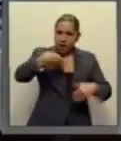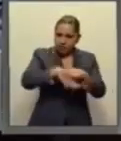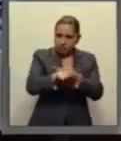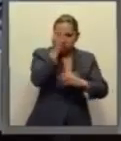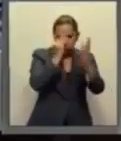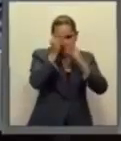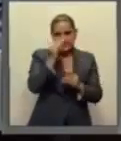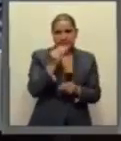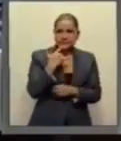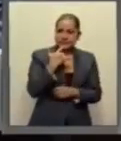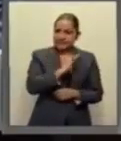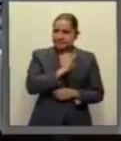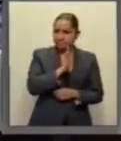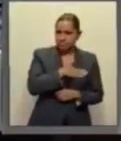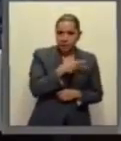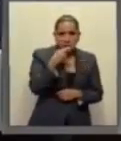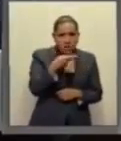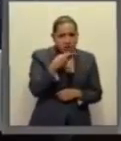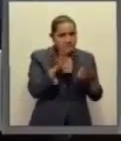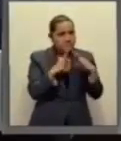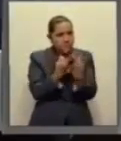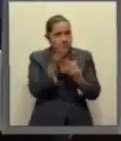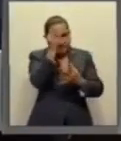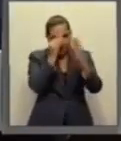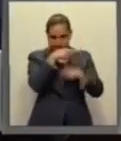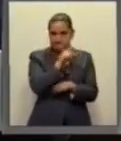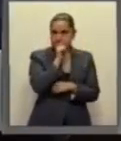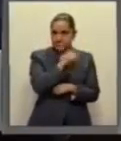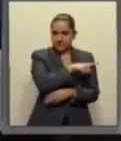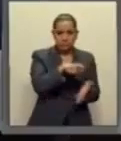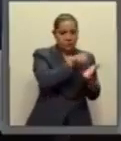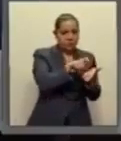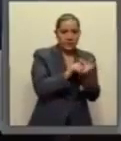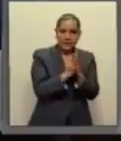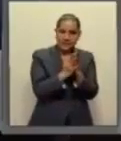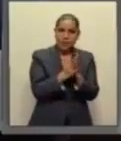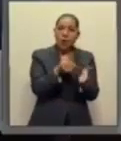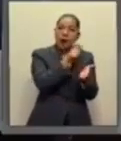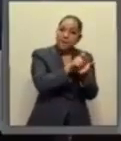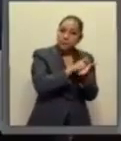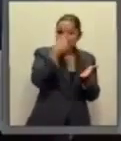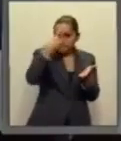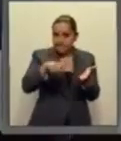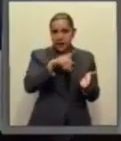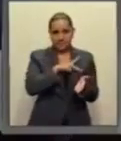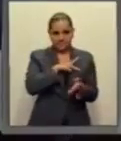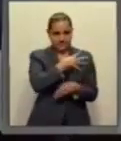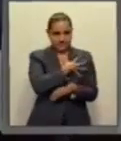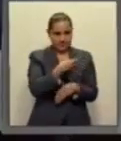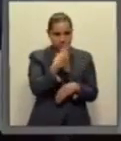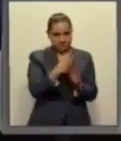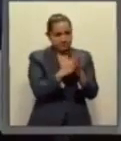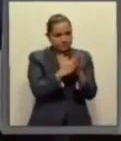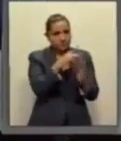español. Así lo refiere en sus apuntes para mis hijos. De esta forma, en el Instituto